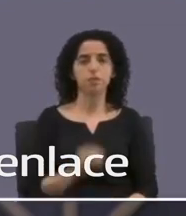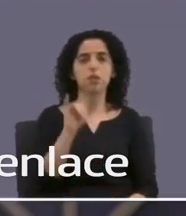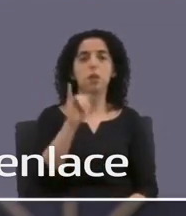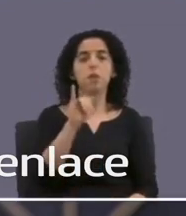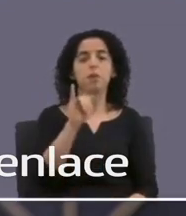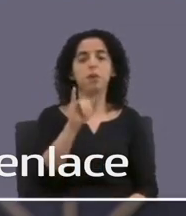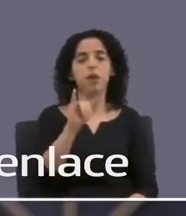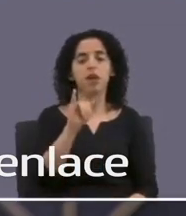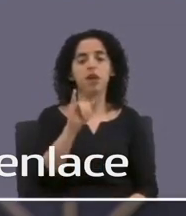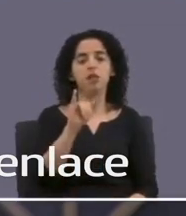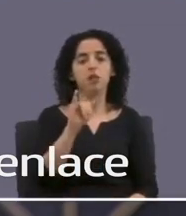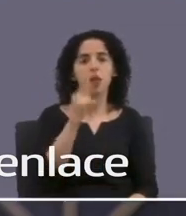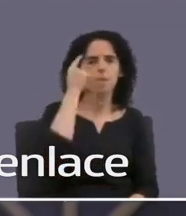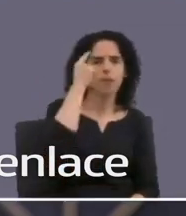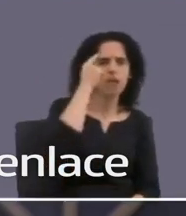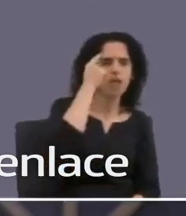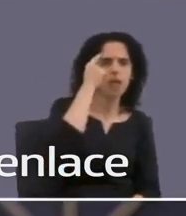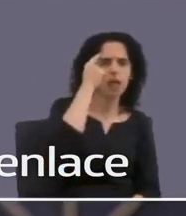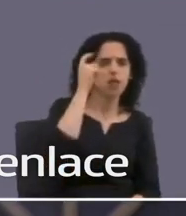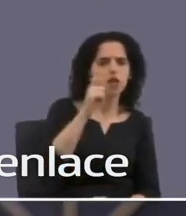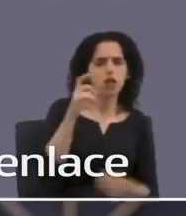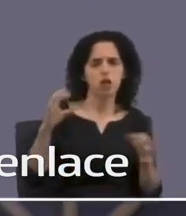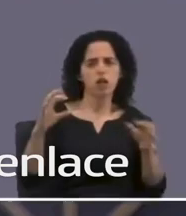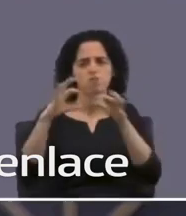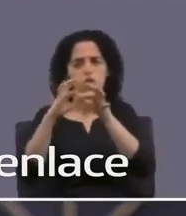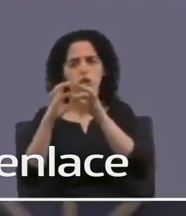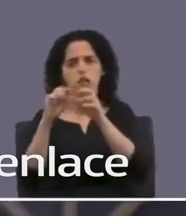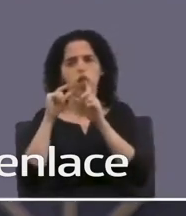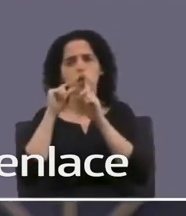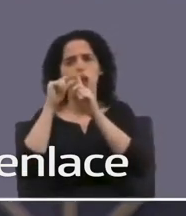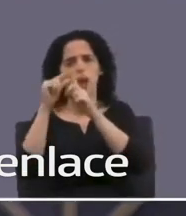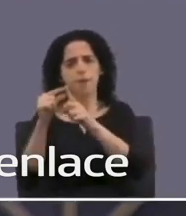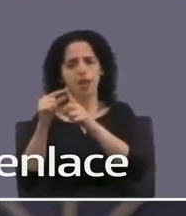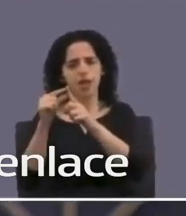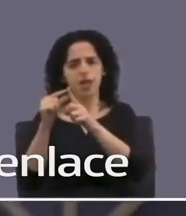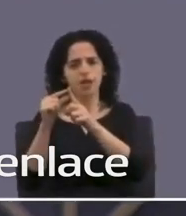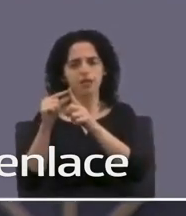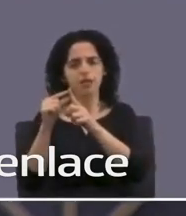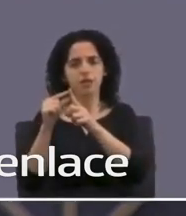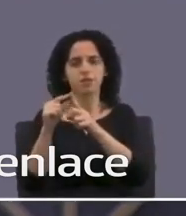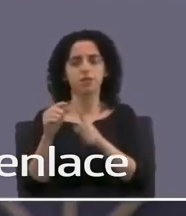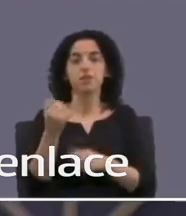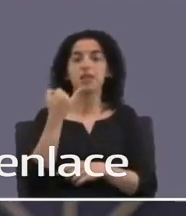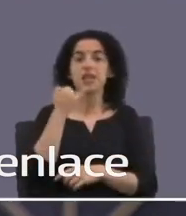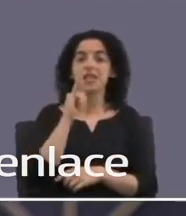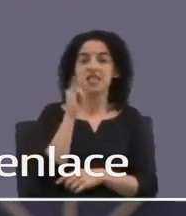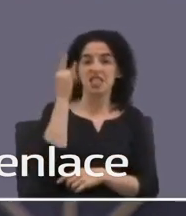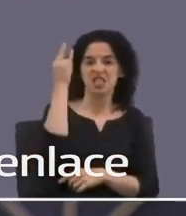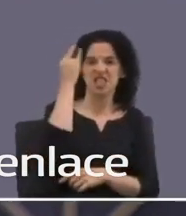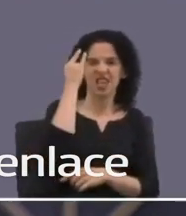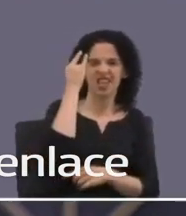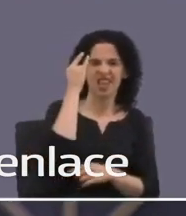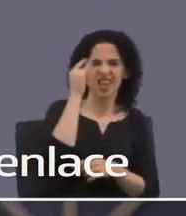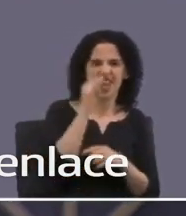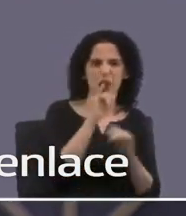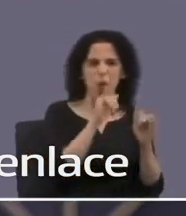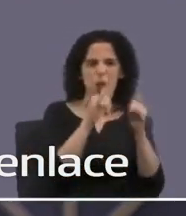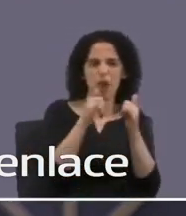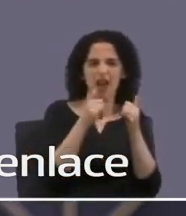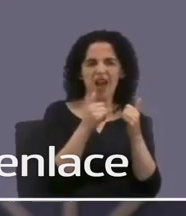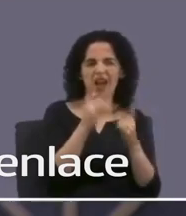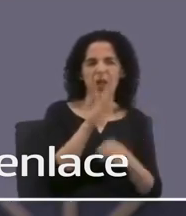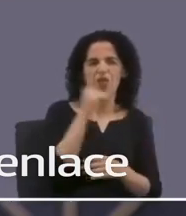Por eso hay que unir nuestros pensamientos con la palabra. Porque si el Satanás